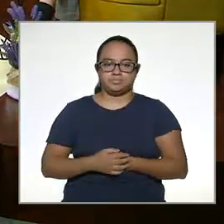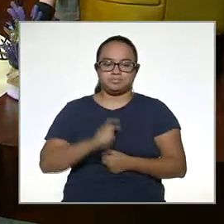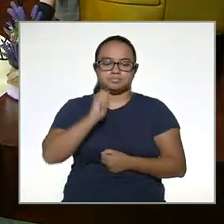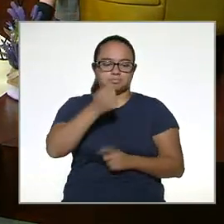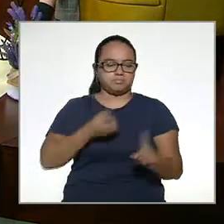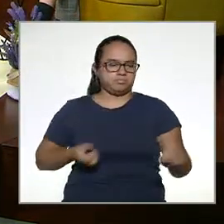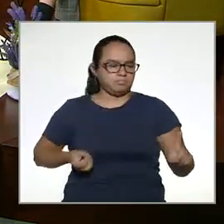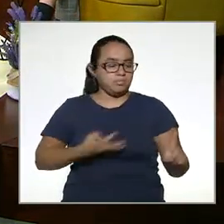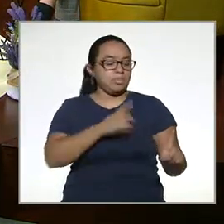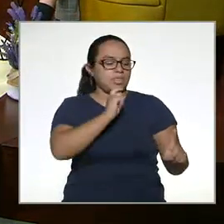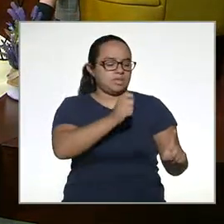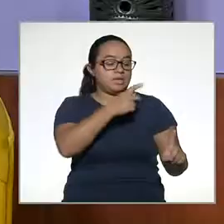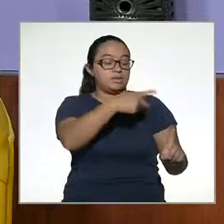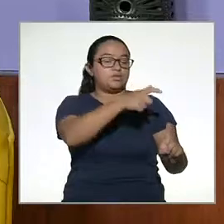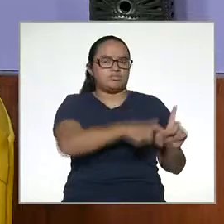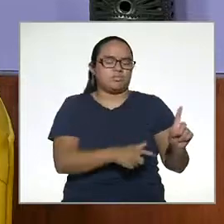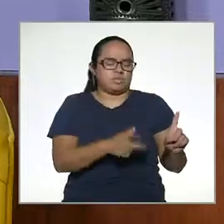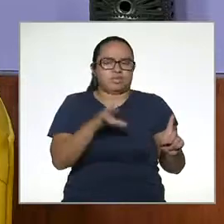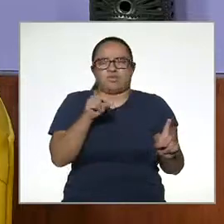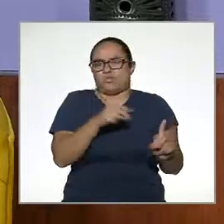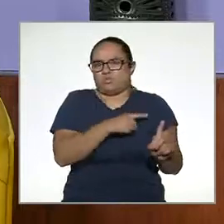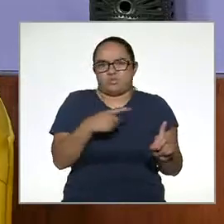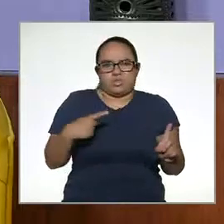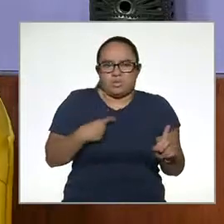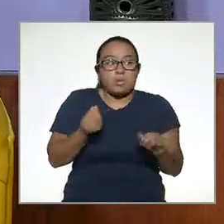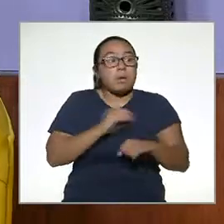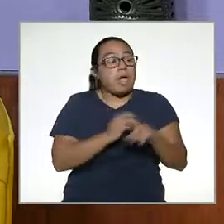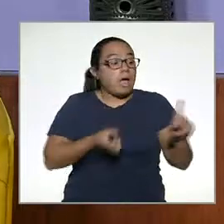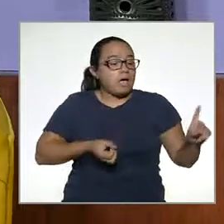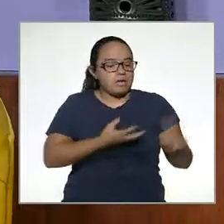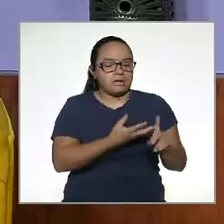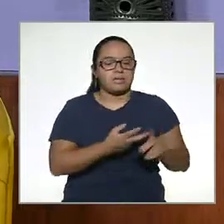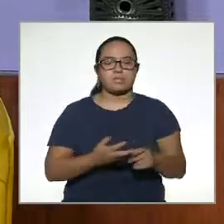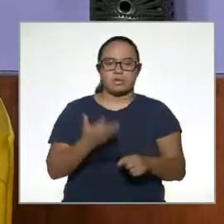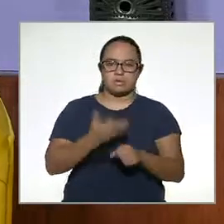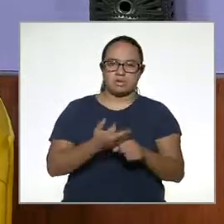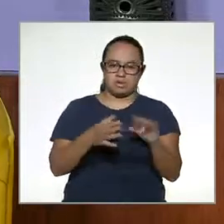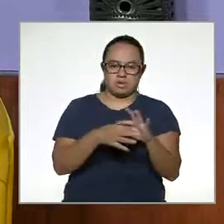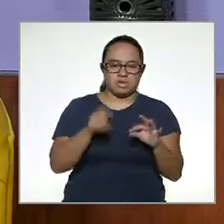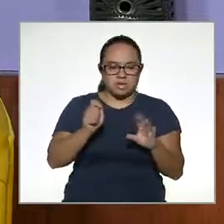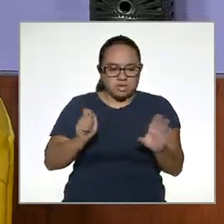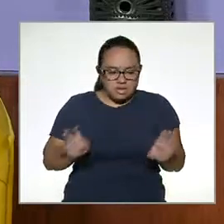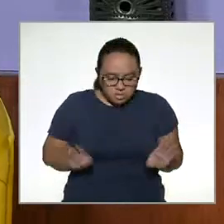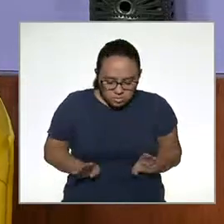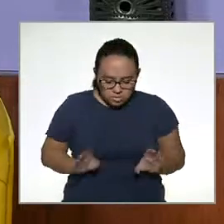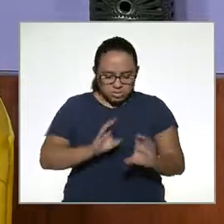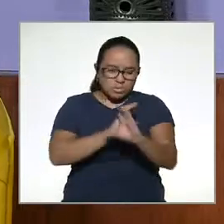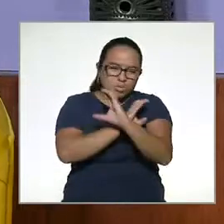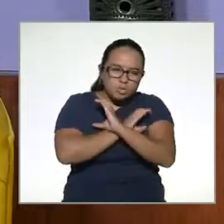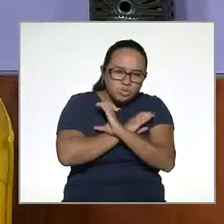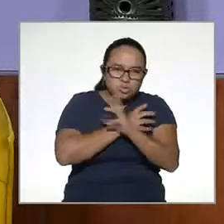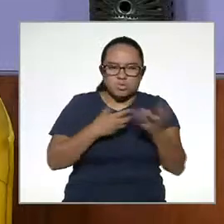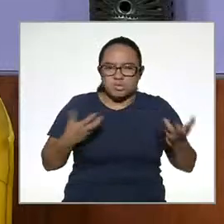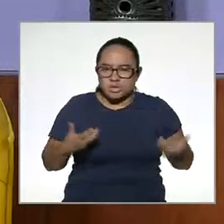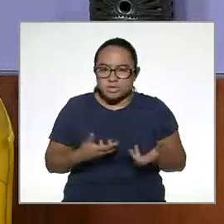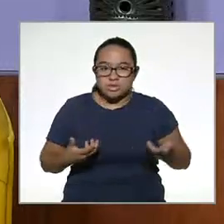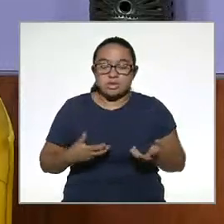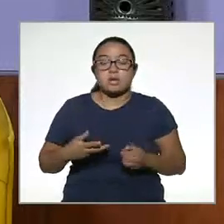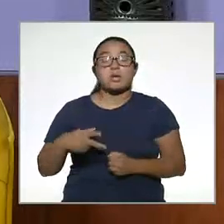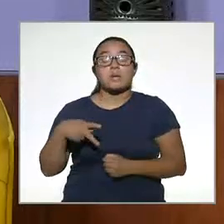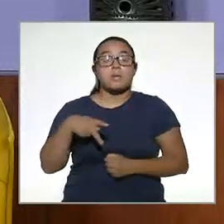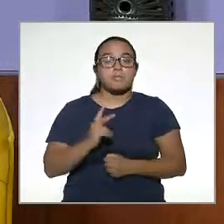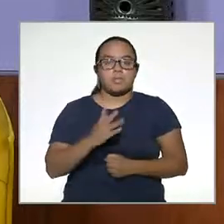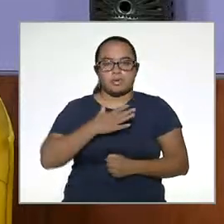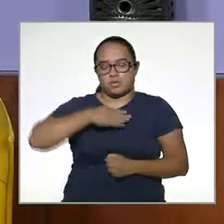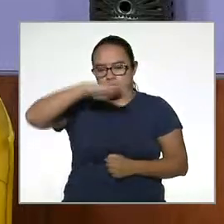etiqueta a lo que somos, ¿no? Sí. Y que define a partir de lo que dices, o sea, actitudes, comportamientos, pero yo sí creo